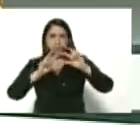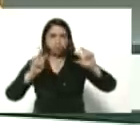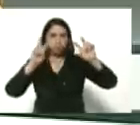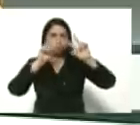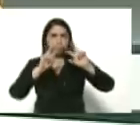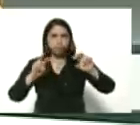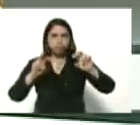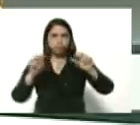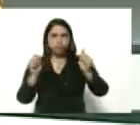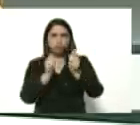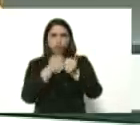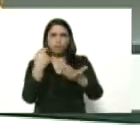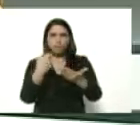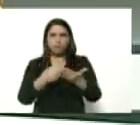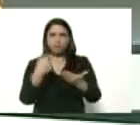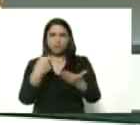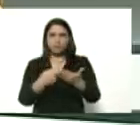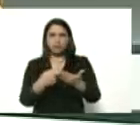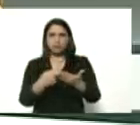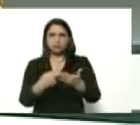con financistas,